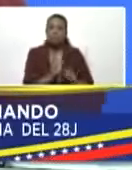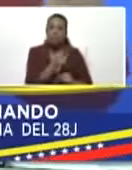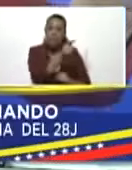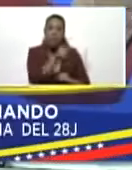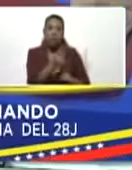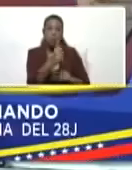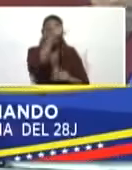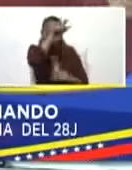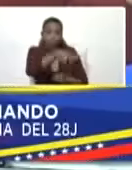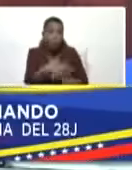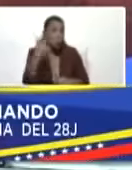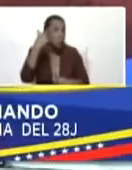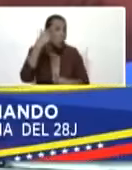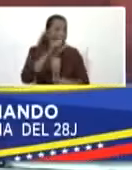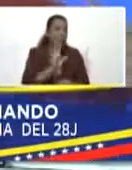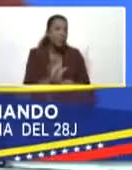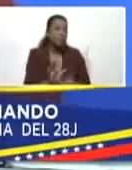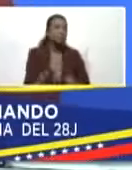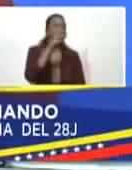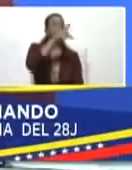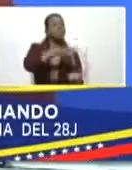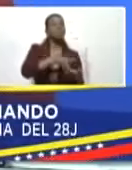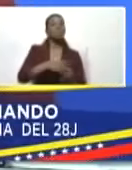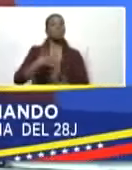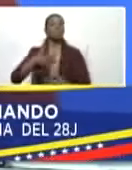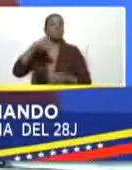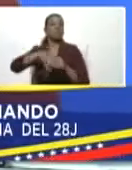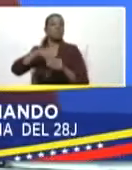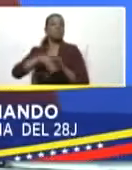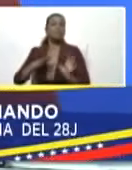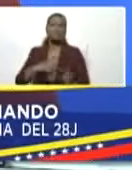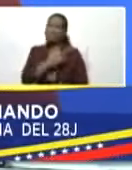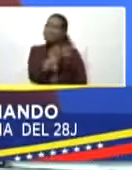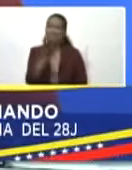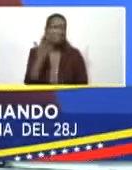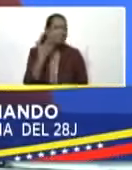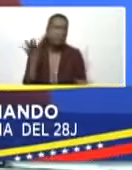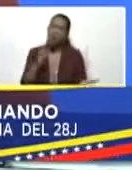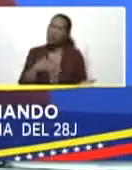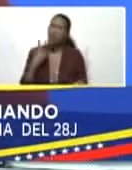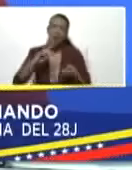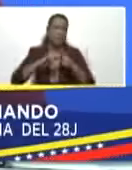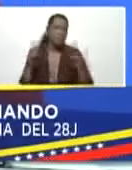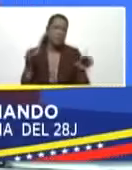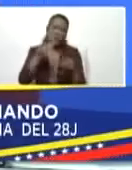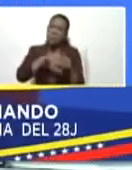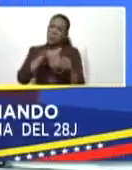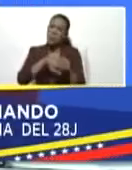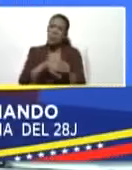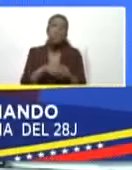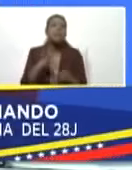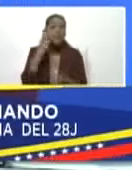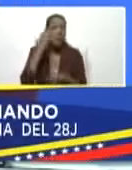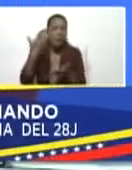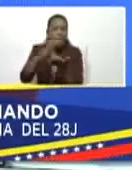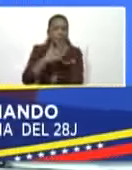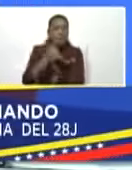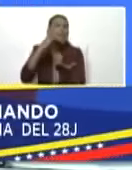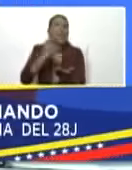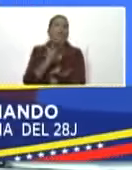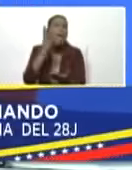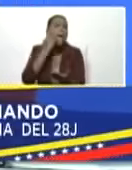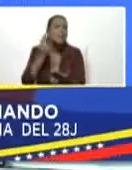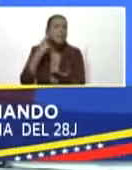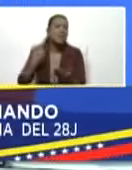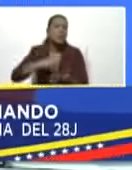Quienes hoy, muchos de los que se presentan hoy a elecciones, ustedes saben que esos no quieren nada de elecciones. Su expediente y